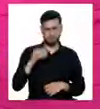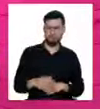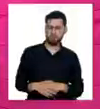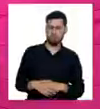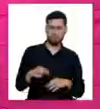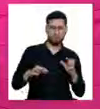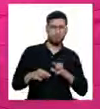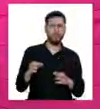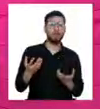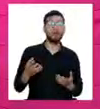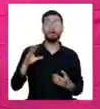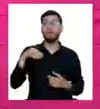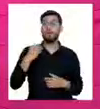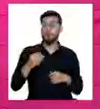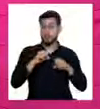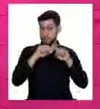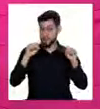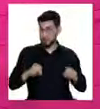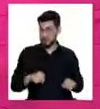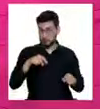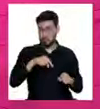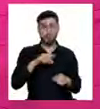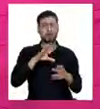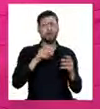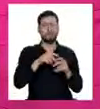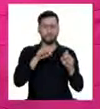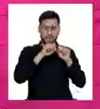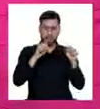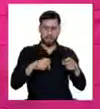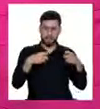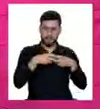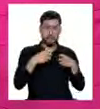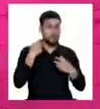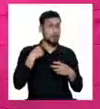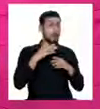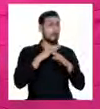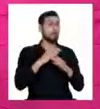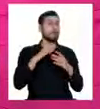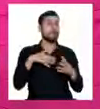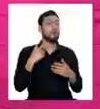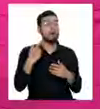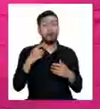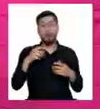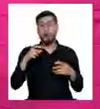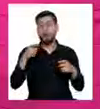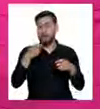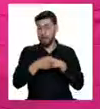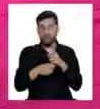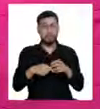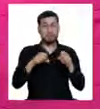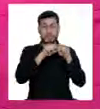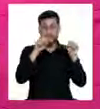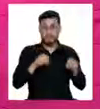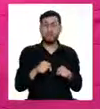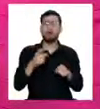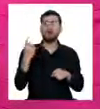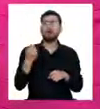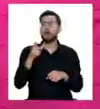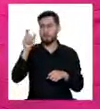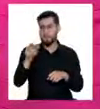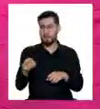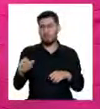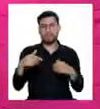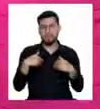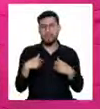se queda en duda identitativa porque el sistema, todo se rige por un sistema para evitar justamente cualquier vulneración. Okay. El sistema acredita que la